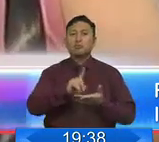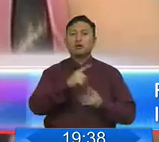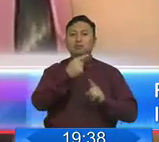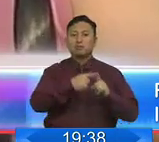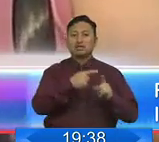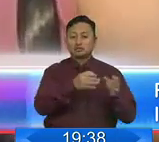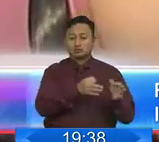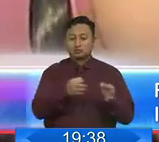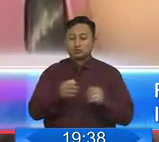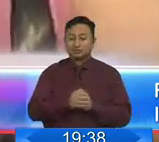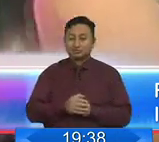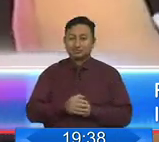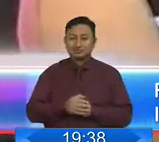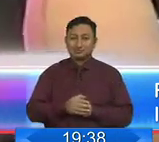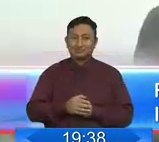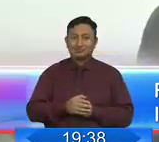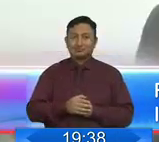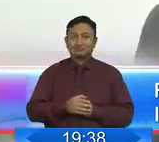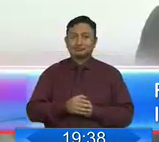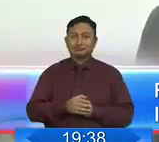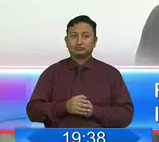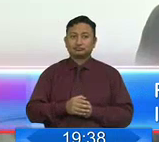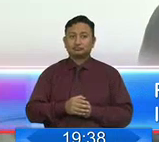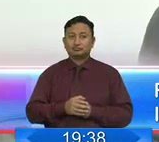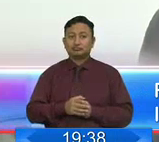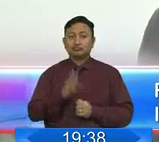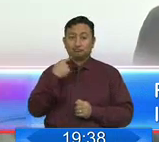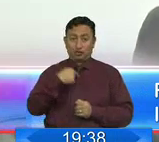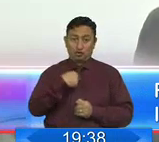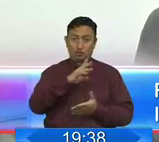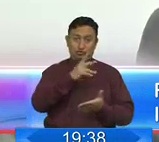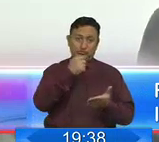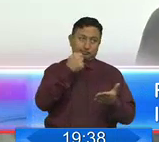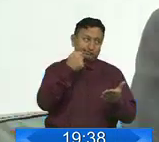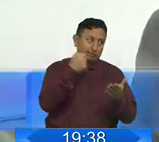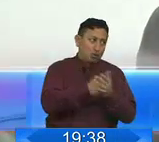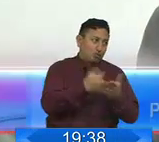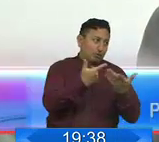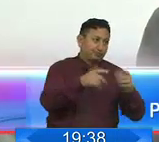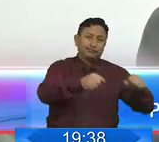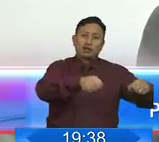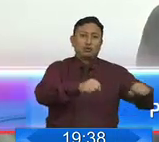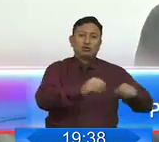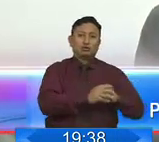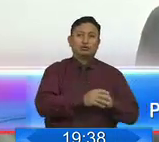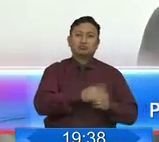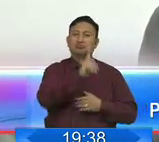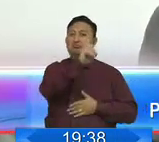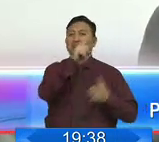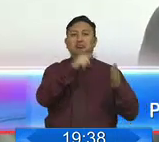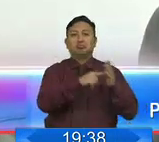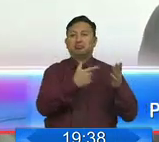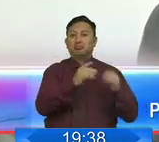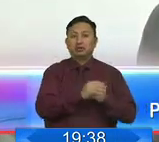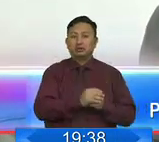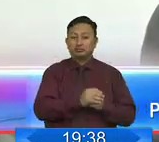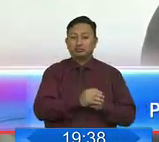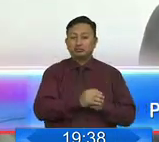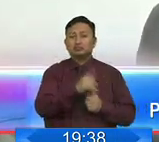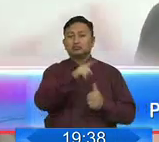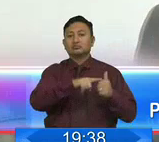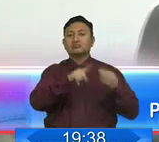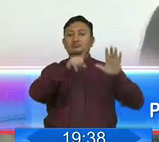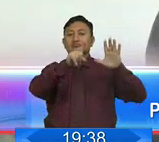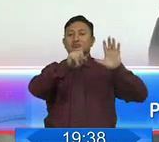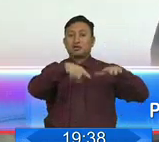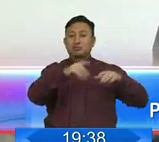no ingresan en esta dinámica. Es decir, si yo compro, vamos a decir, una moto, ¿no es cierto?, que cuesta $1,000 y le saco a 6 meses